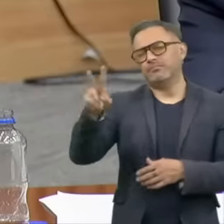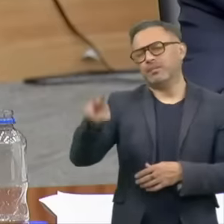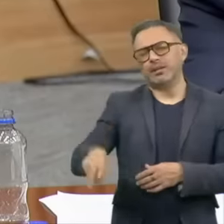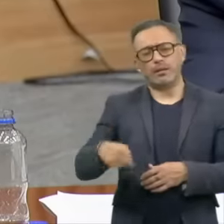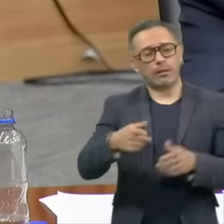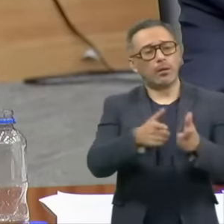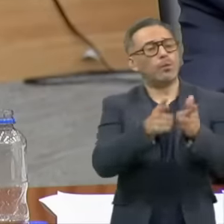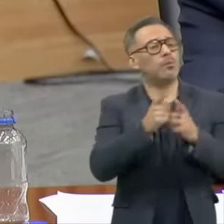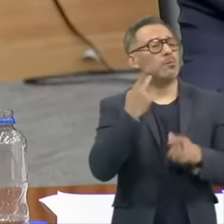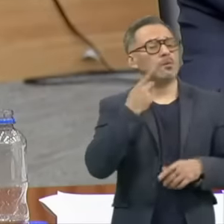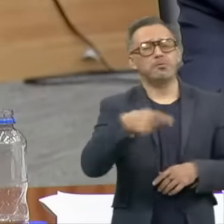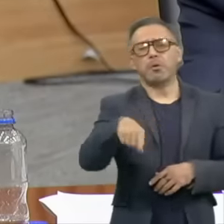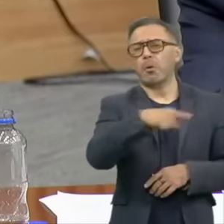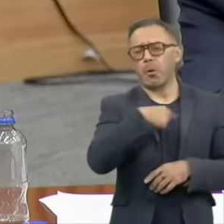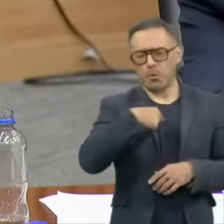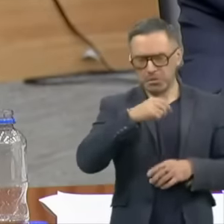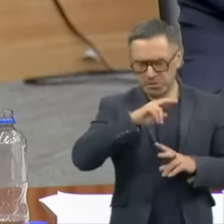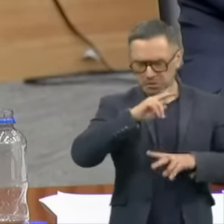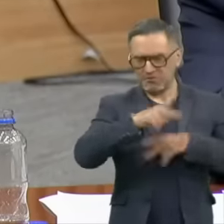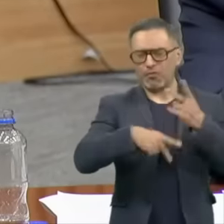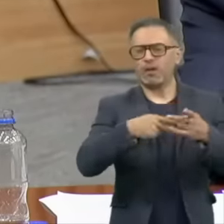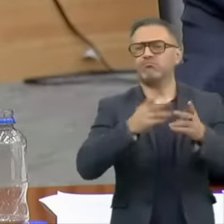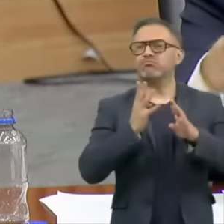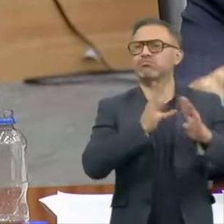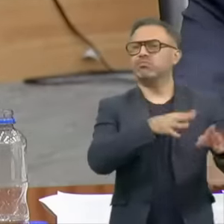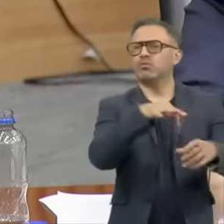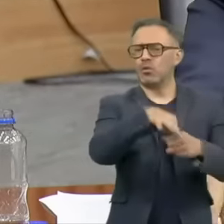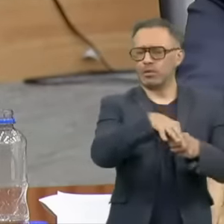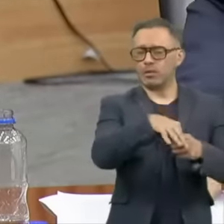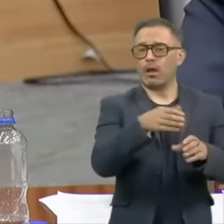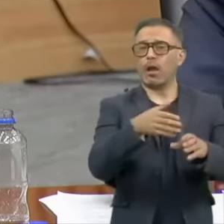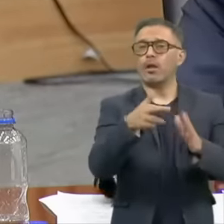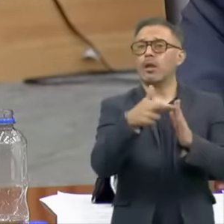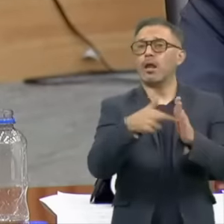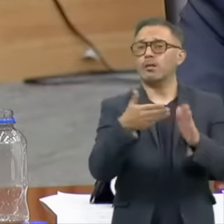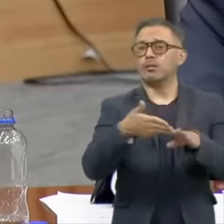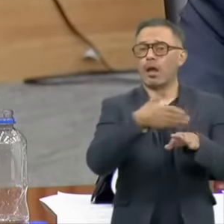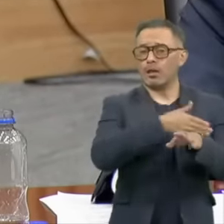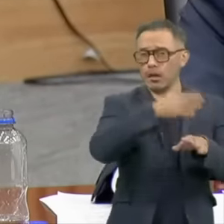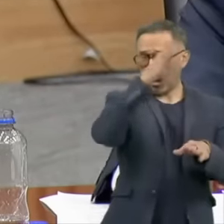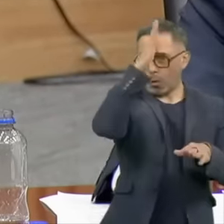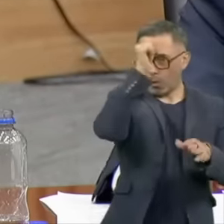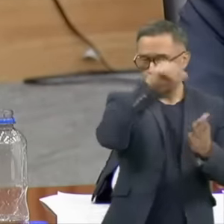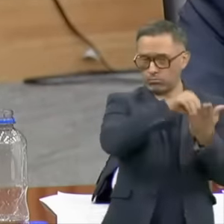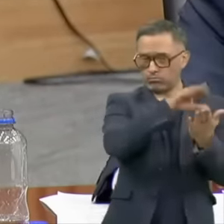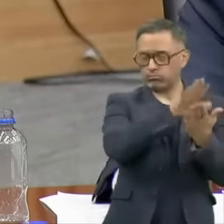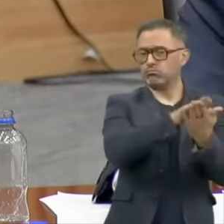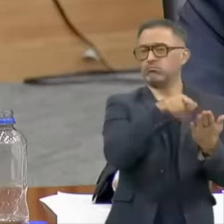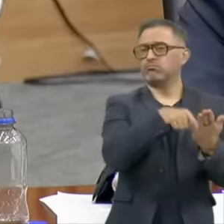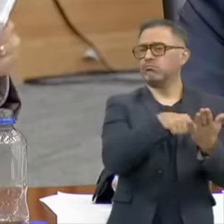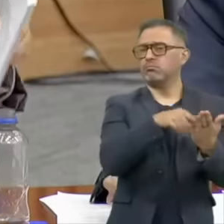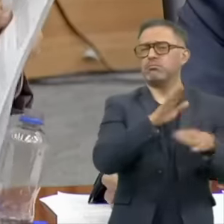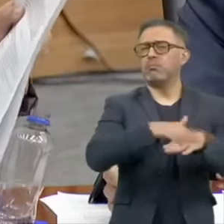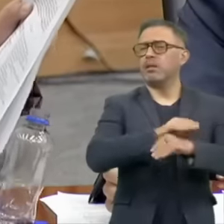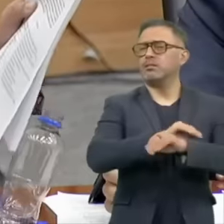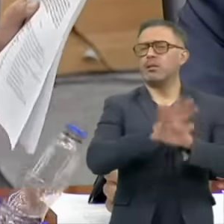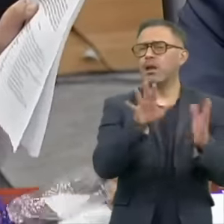a una contienda con reglas preestablecidas. Una muy clara, el